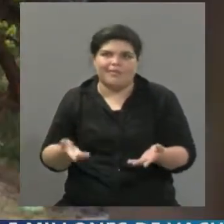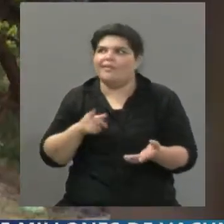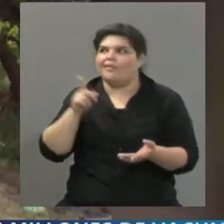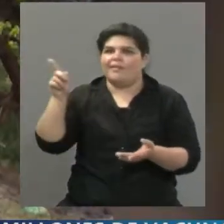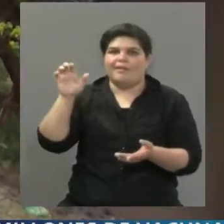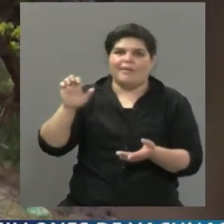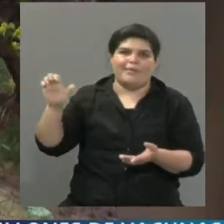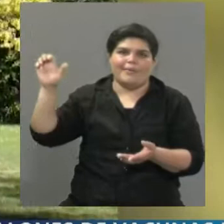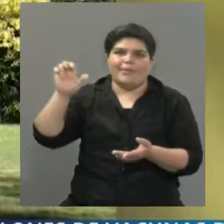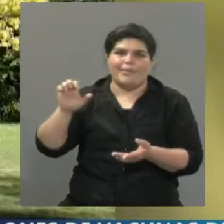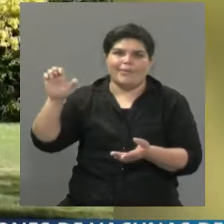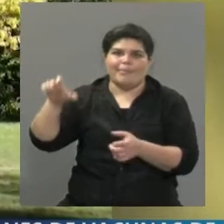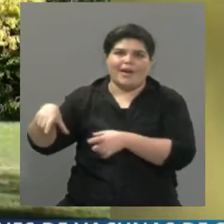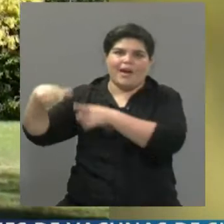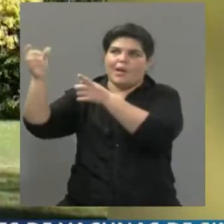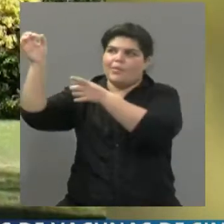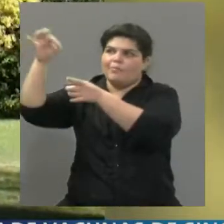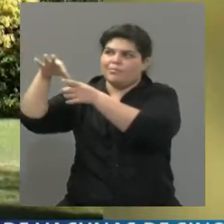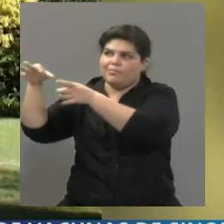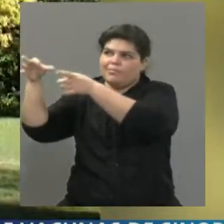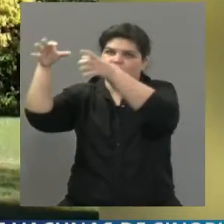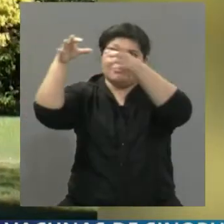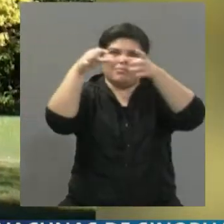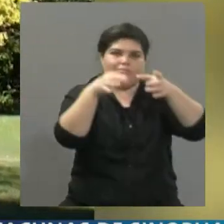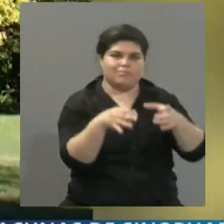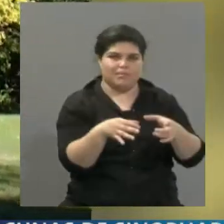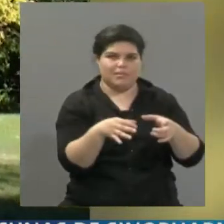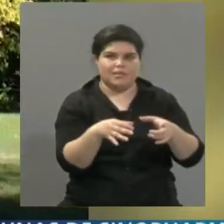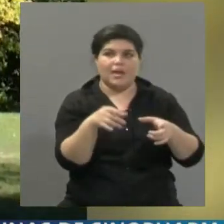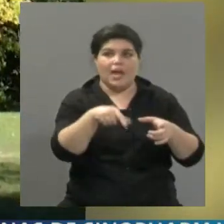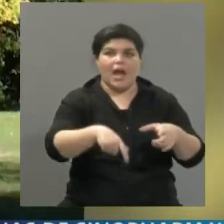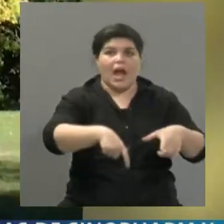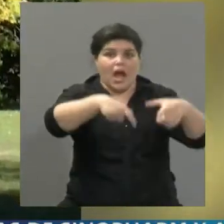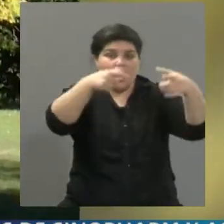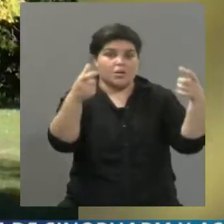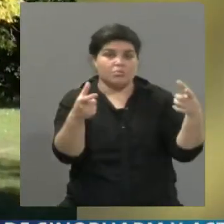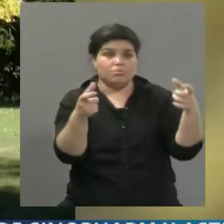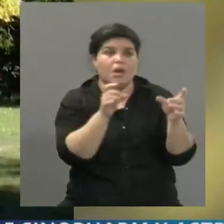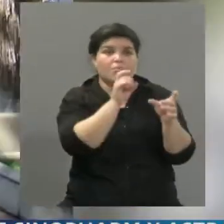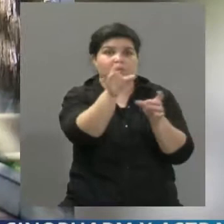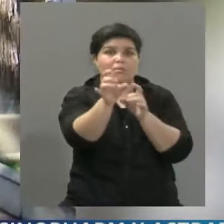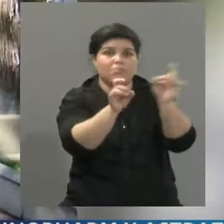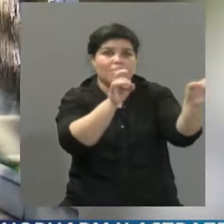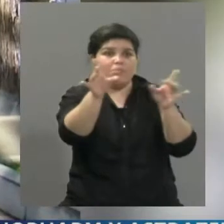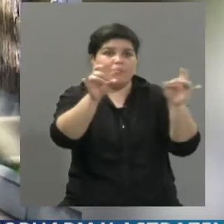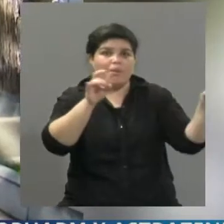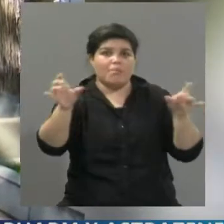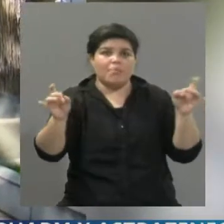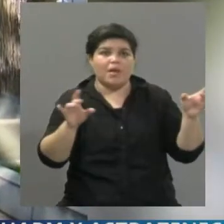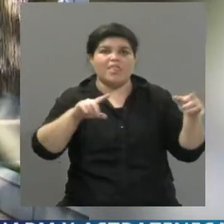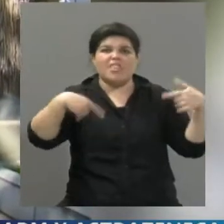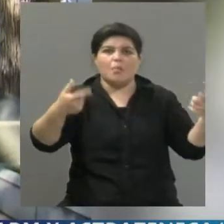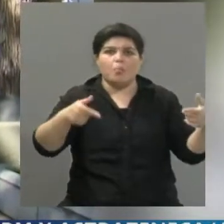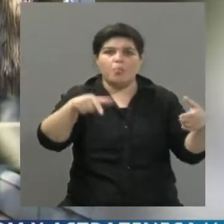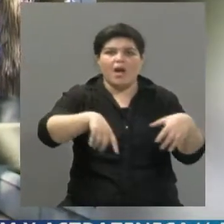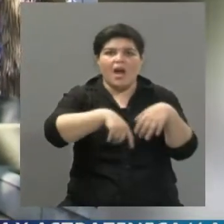inevitable que los microorganismos se trasladen de un continente a otro. Eso no. Claro. Bueno, entonces es importante la variabilidad,